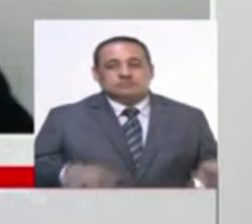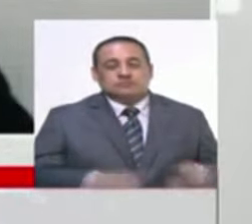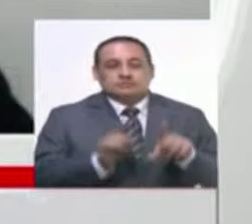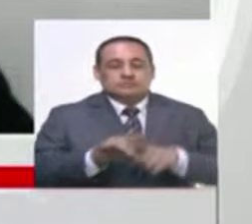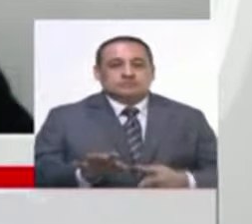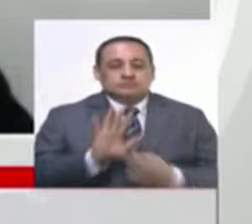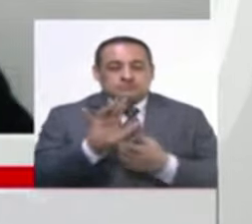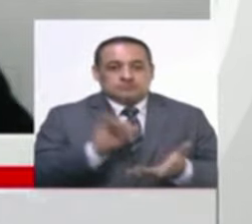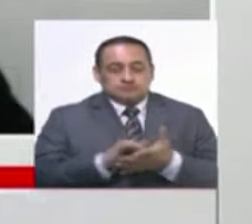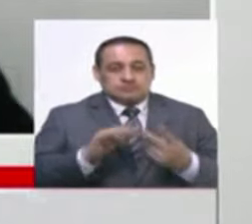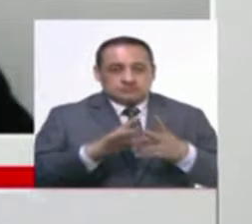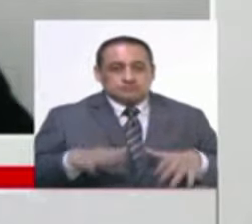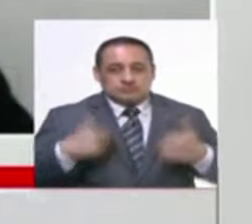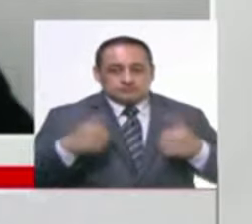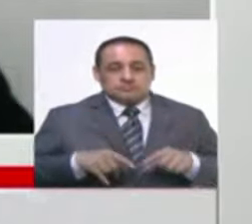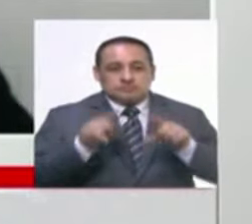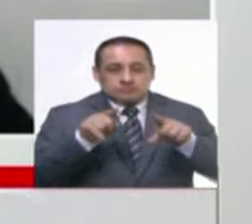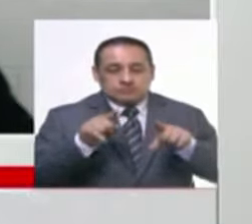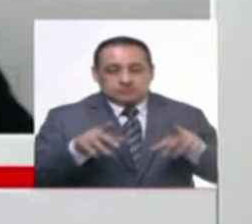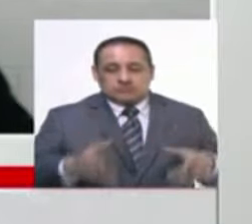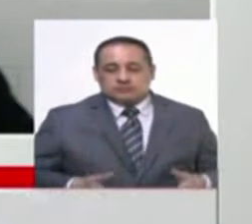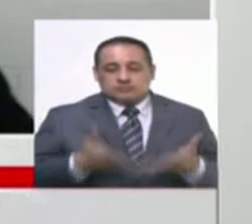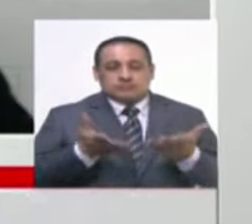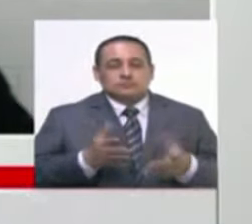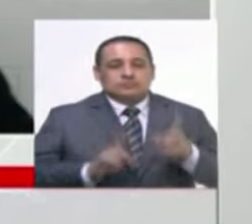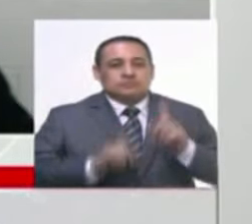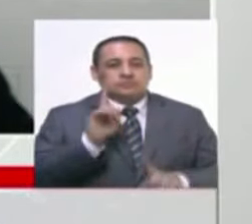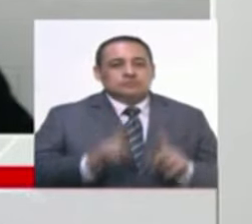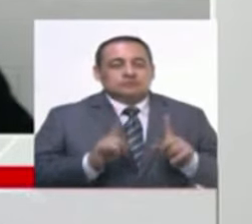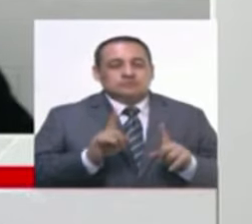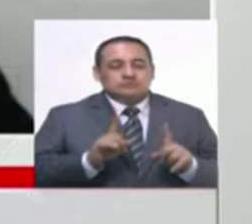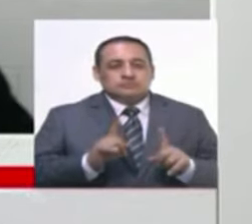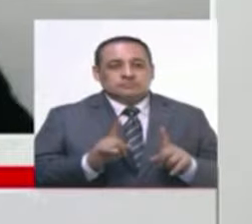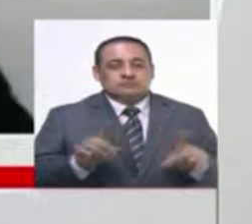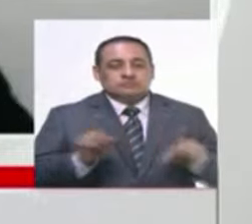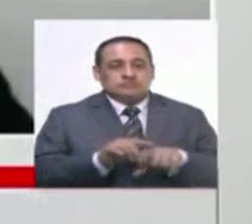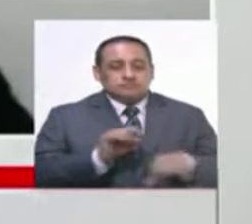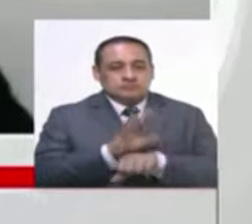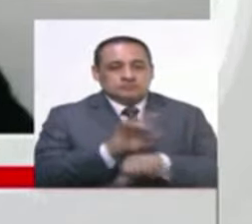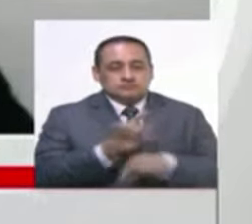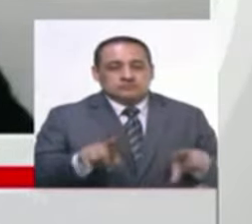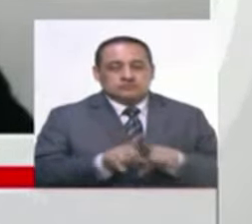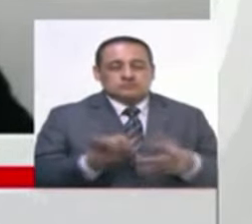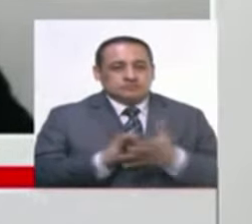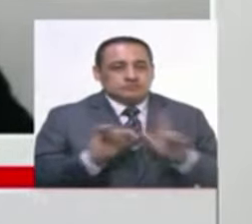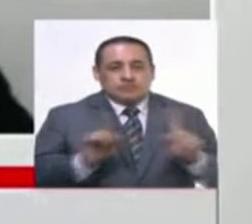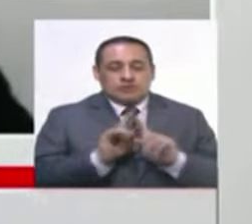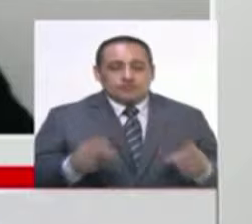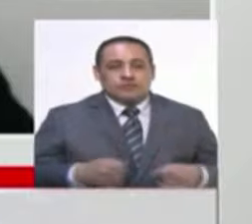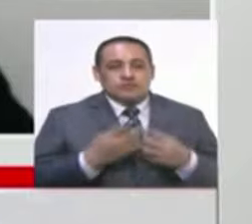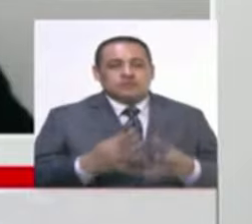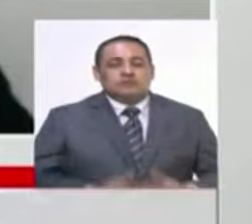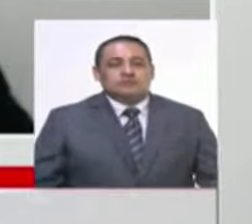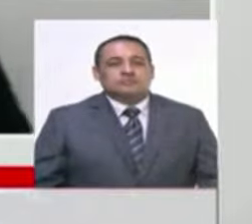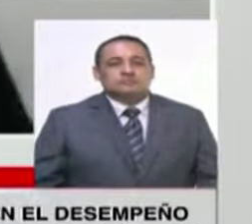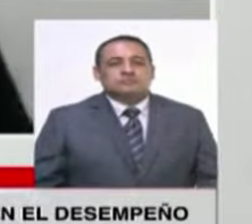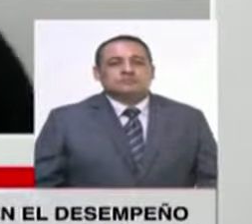derivó para que puedan a usted darle algunas sugerencias para que no declare?